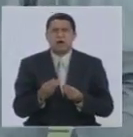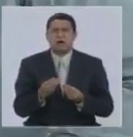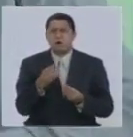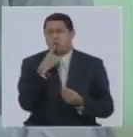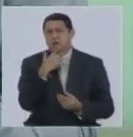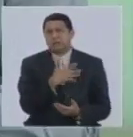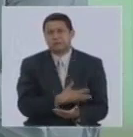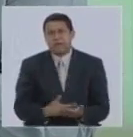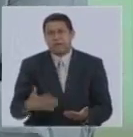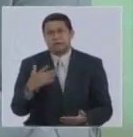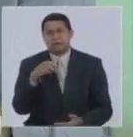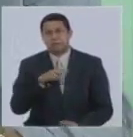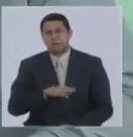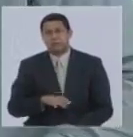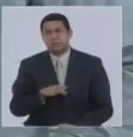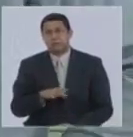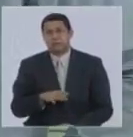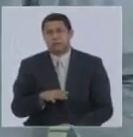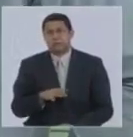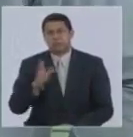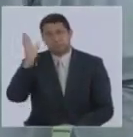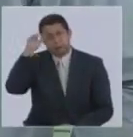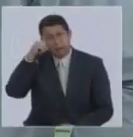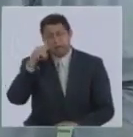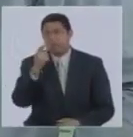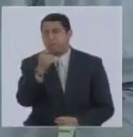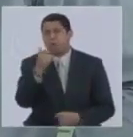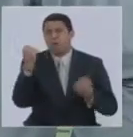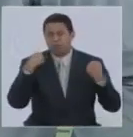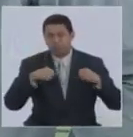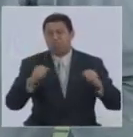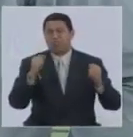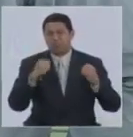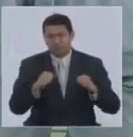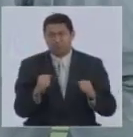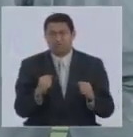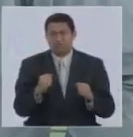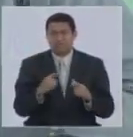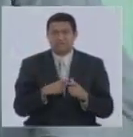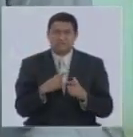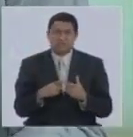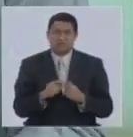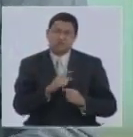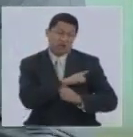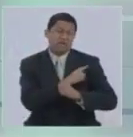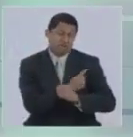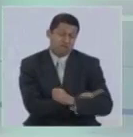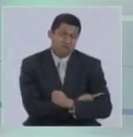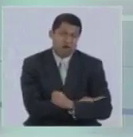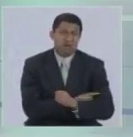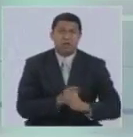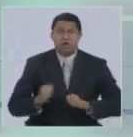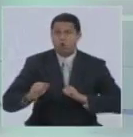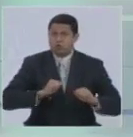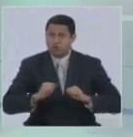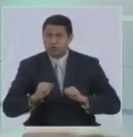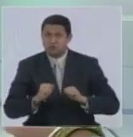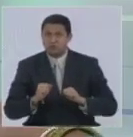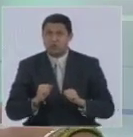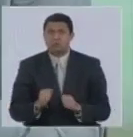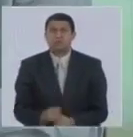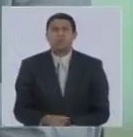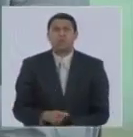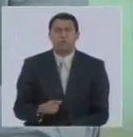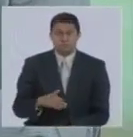¿sí? Entonces disminuye la capacidad del entrenamiento y por ende disminuye la fuerza, la coordinación, varias